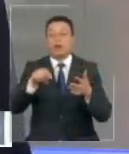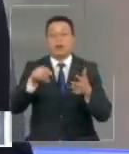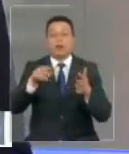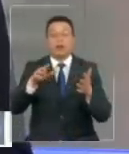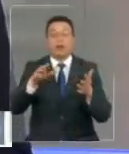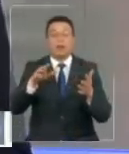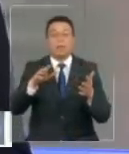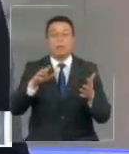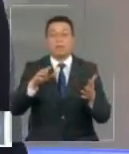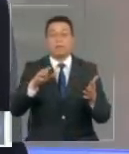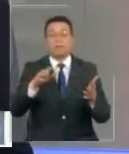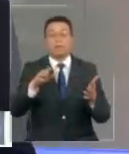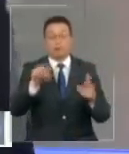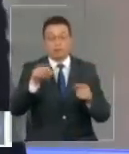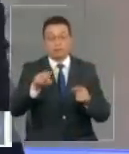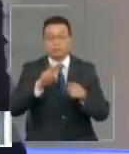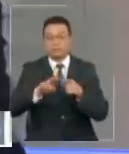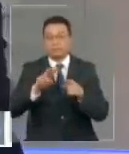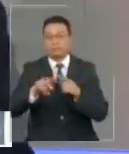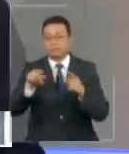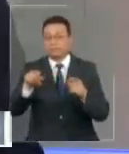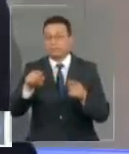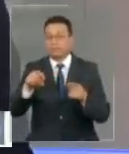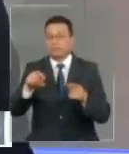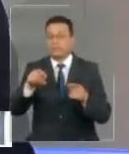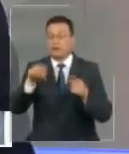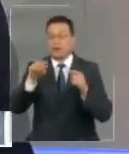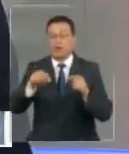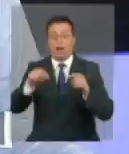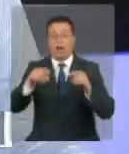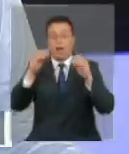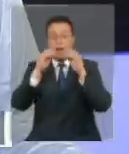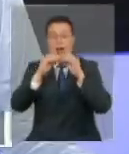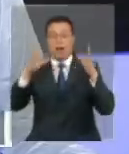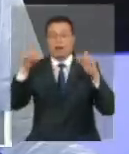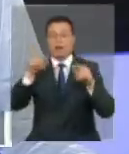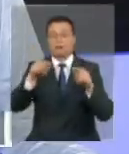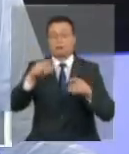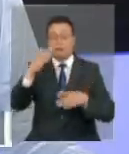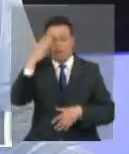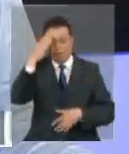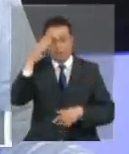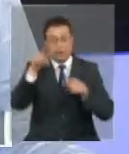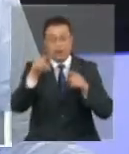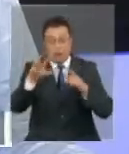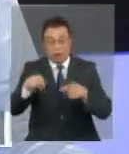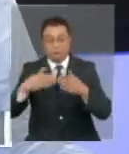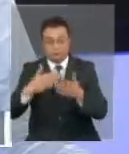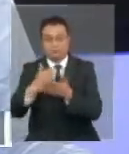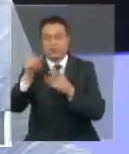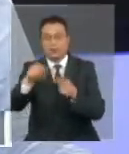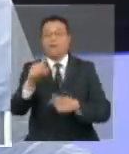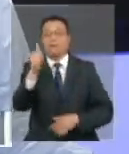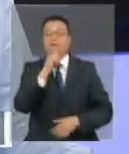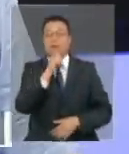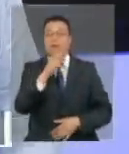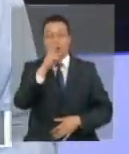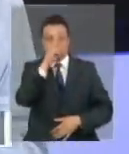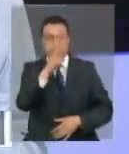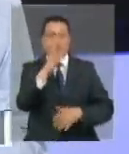entendió así. Yo no sé cuándo fue la última vez que fuiste a confesarte, pero claramente ese día cometiste un sacrilegio, de faltarte el respeto a los